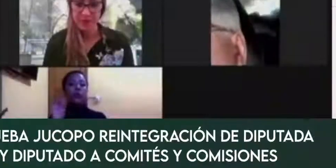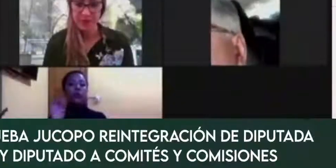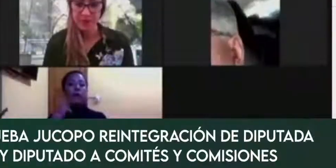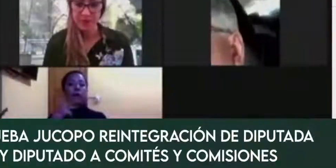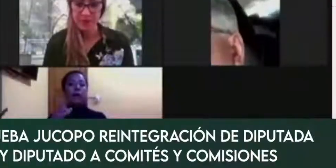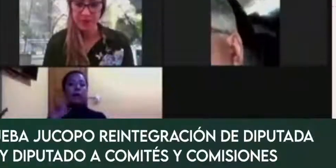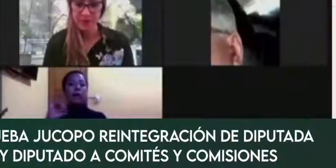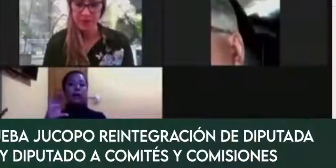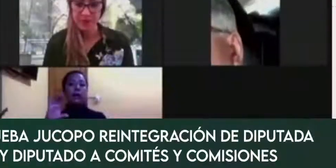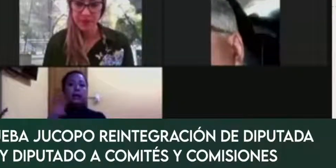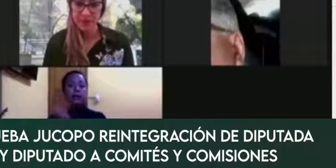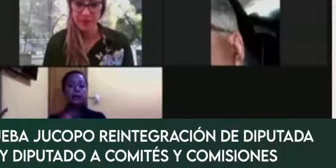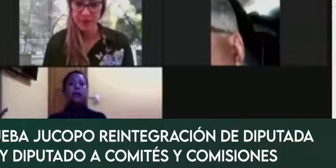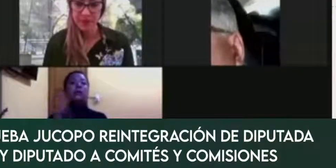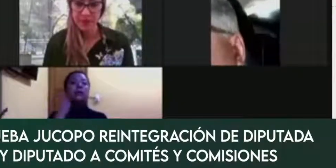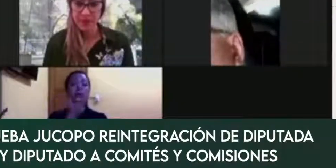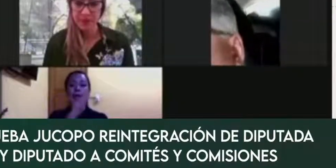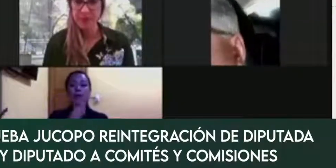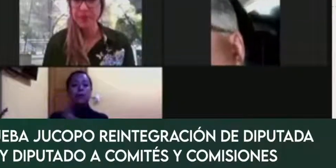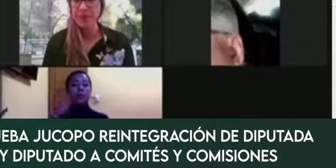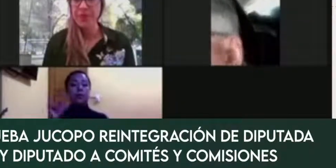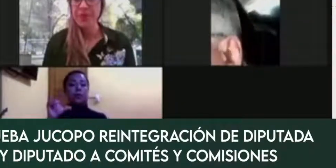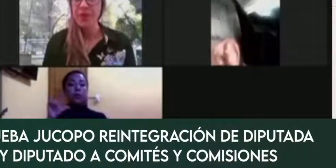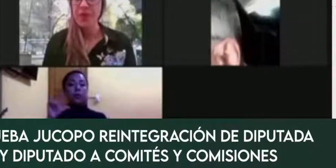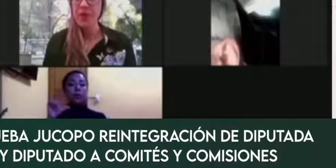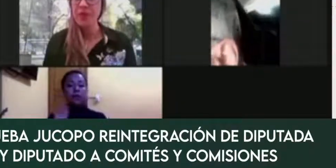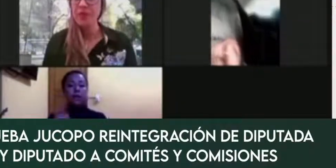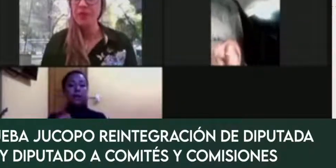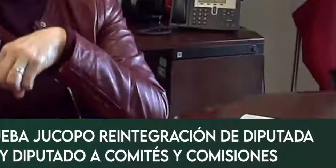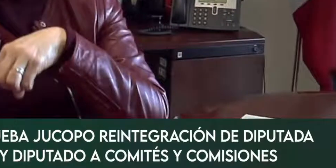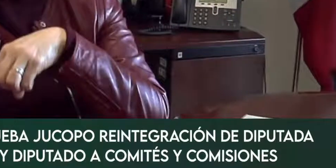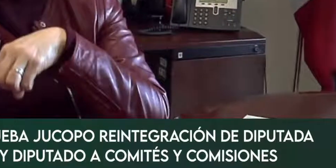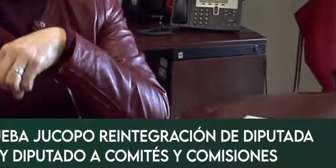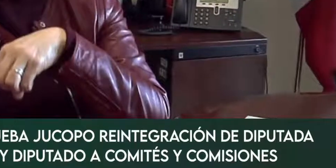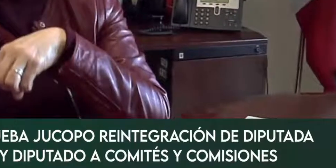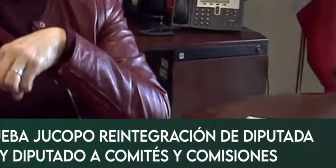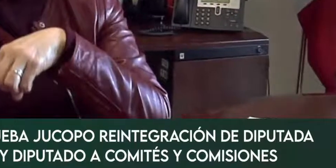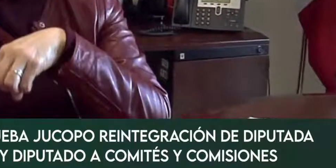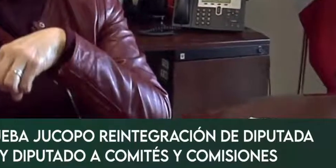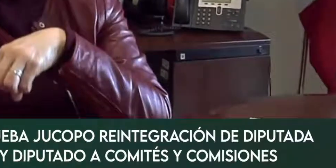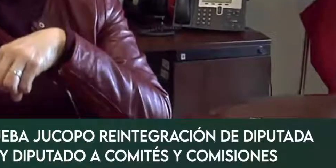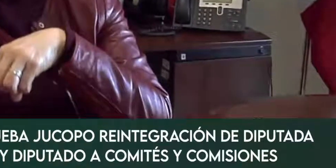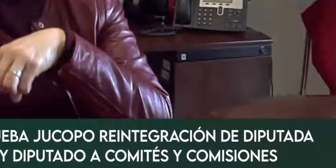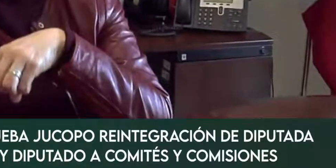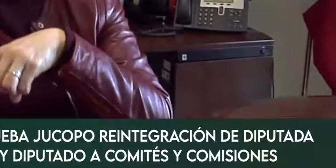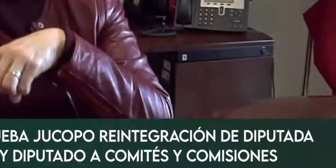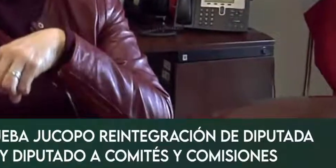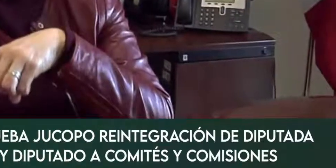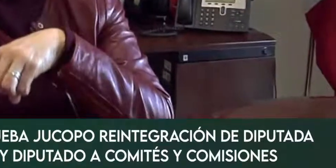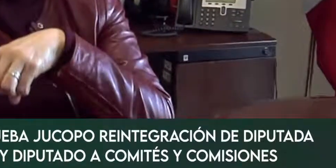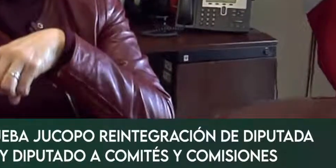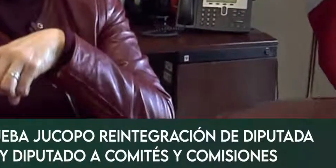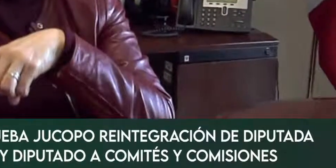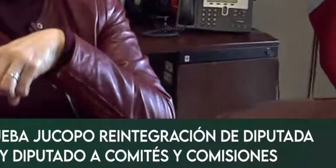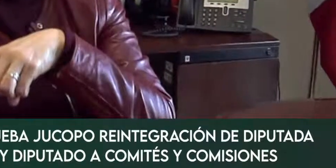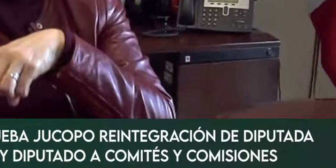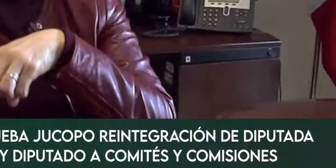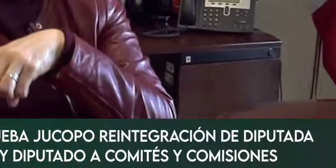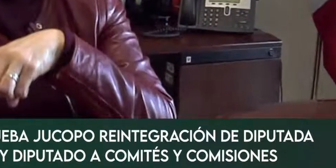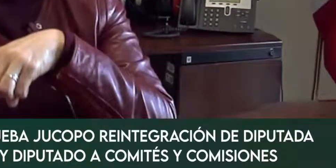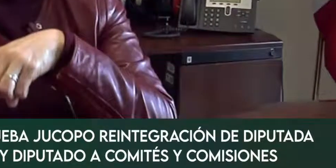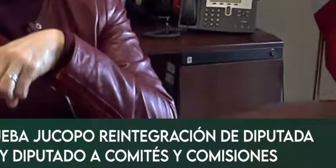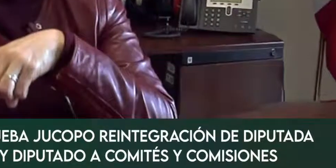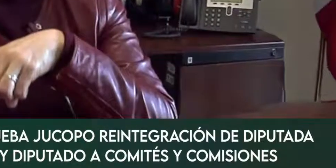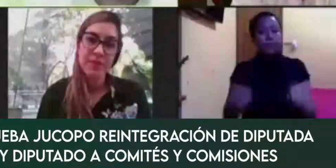La Junta de Coordinación Política aprobó un acuerdo para la reintegración de la diputada Paula Adriana Soto a las comisiones de Igualdad de Género,